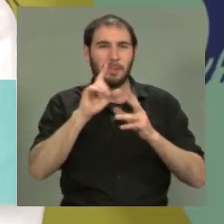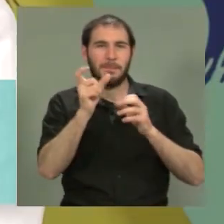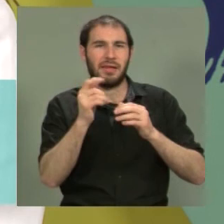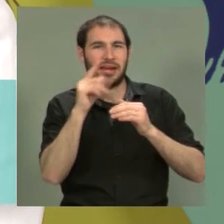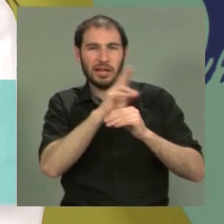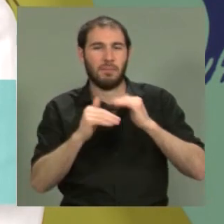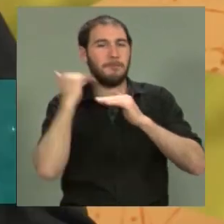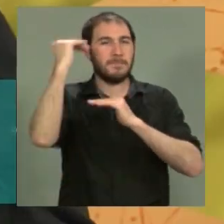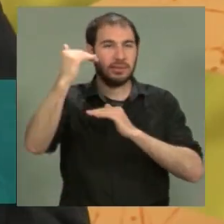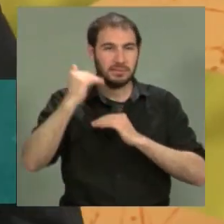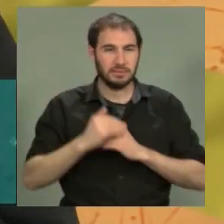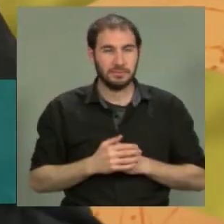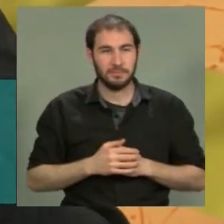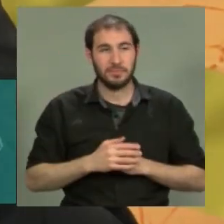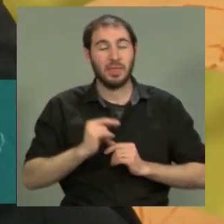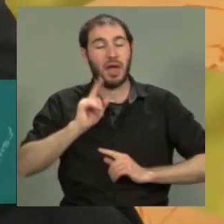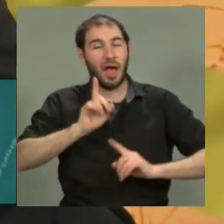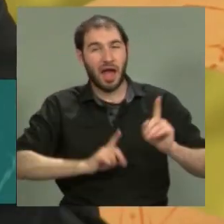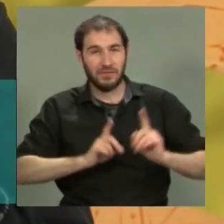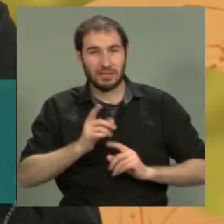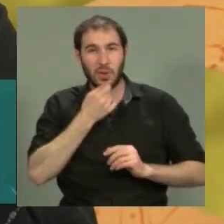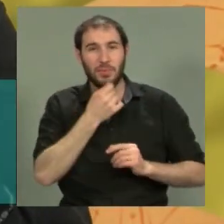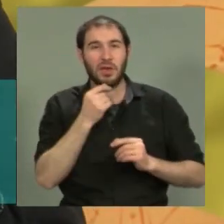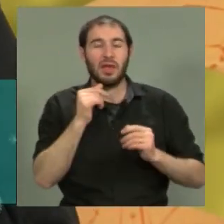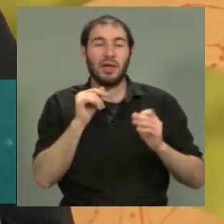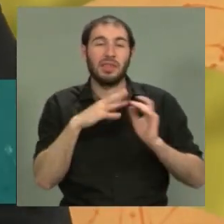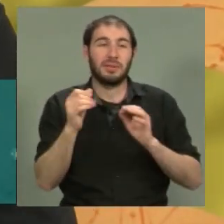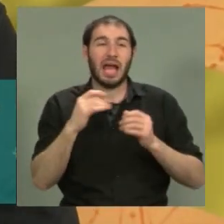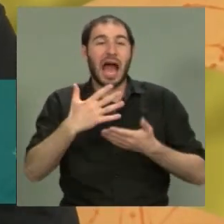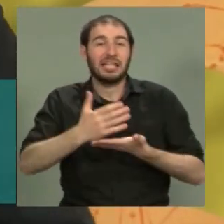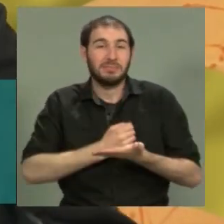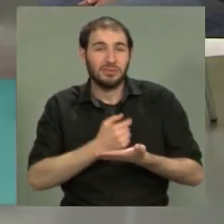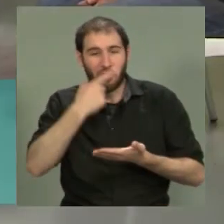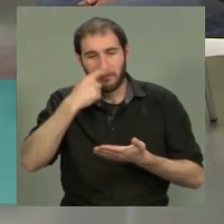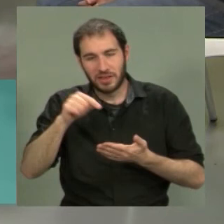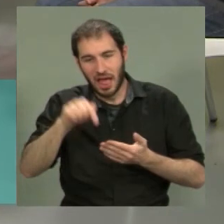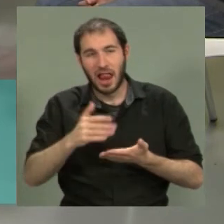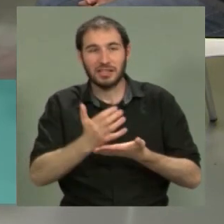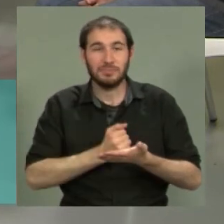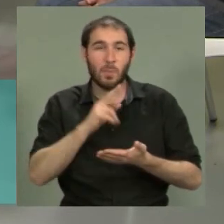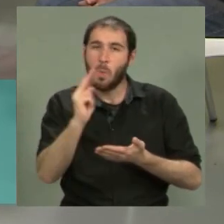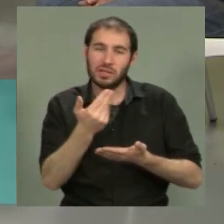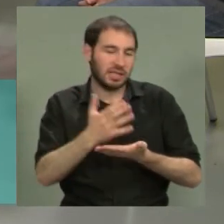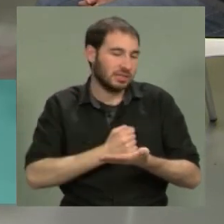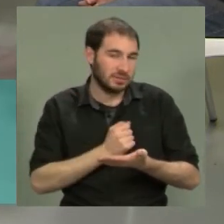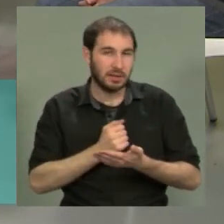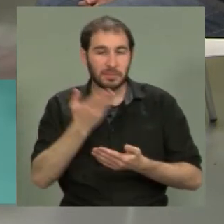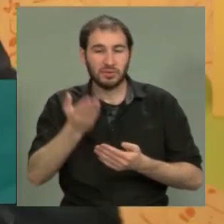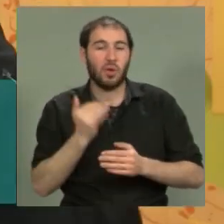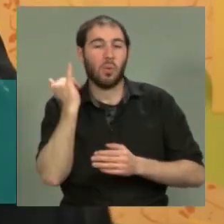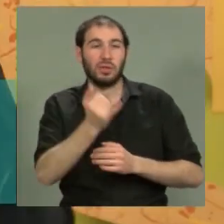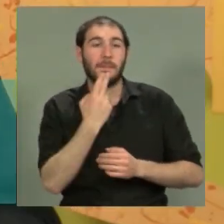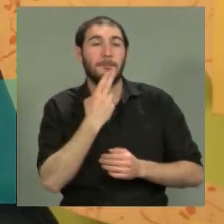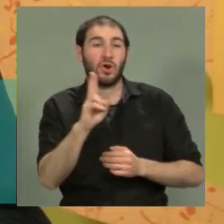de religión, a veces cuando se está trabajando la aceptación del final, la aceptación de la muerte, cuando venga alguien y le